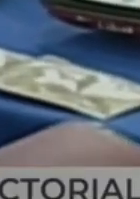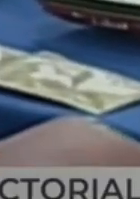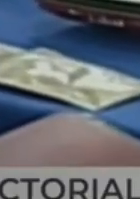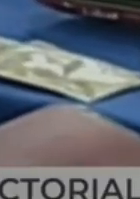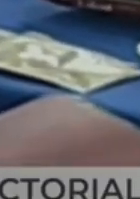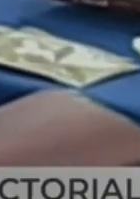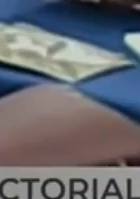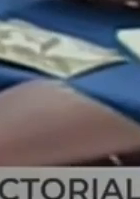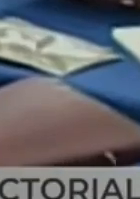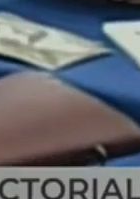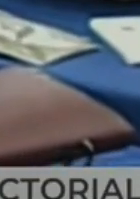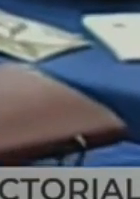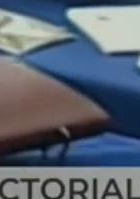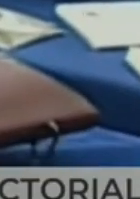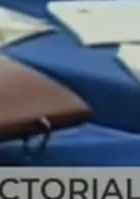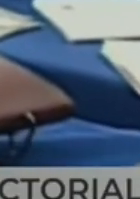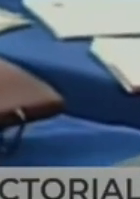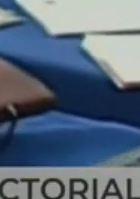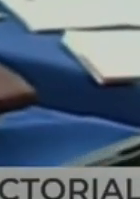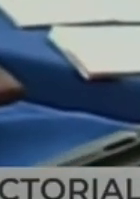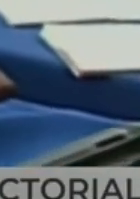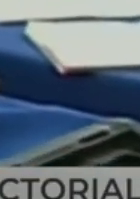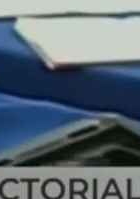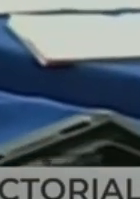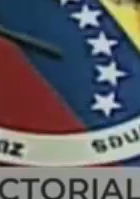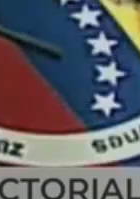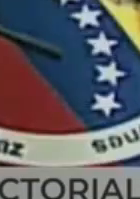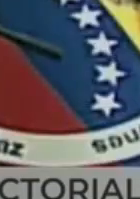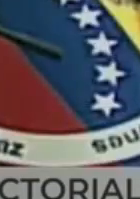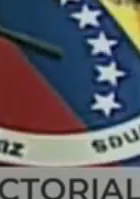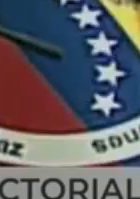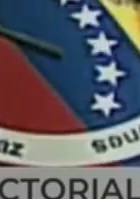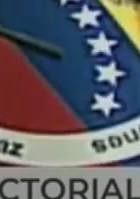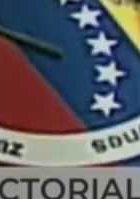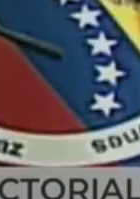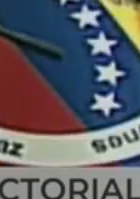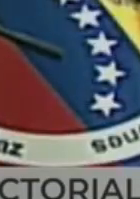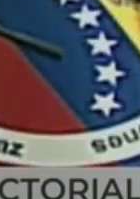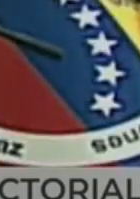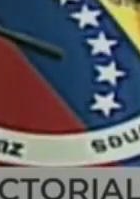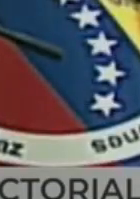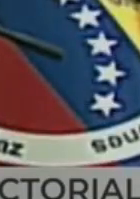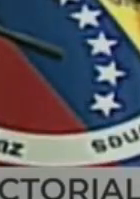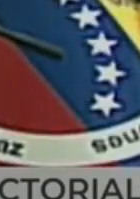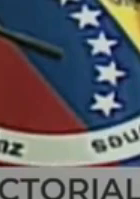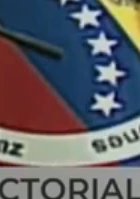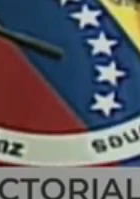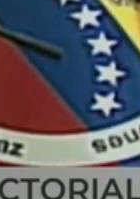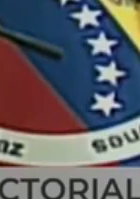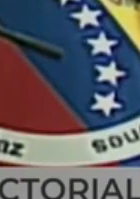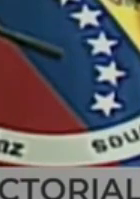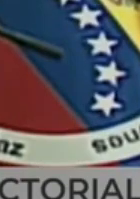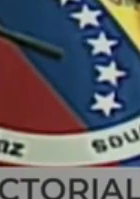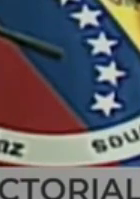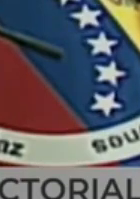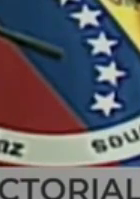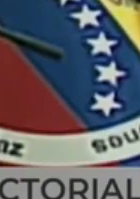punto. Este armamento que está aquí es solo parte de más de 400 fusiles y